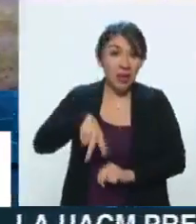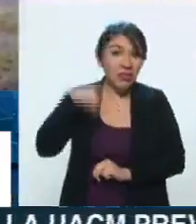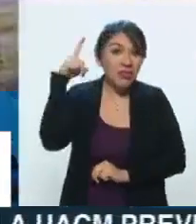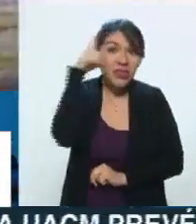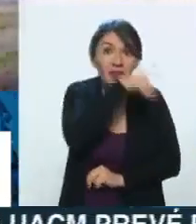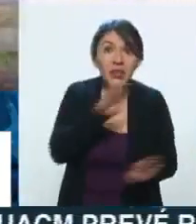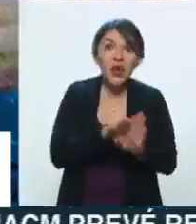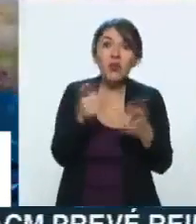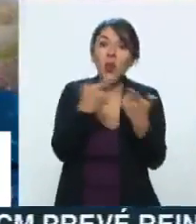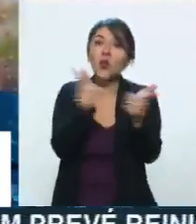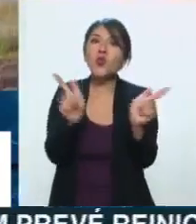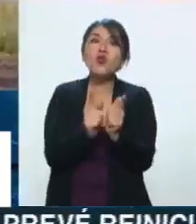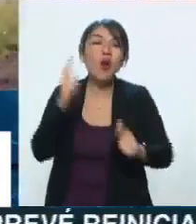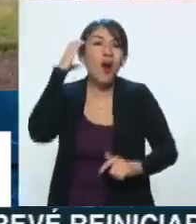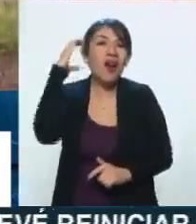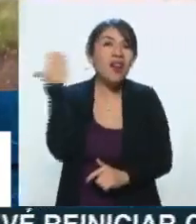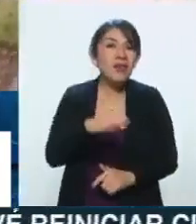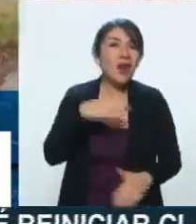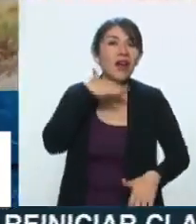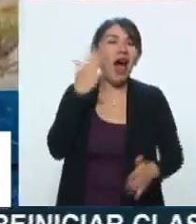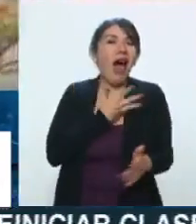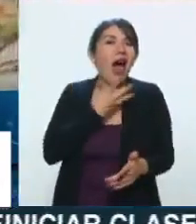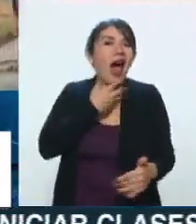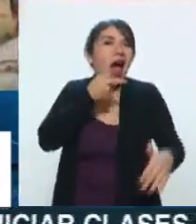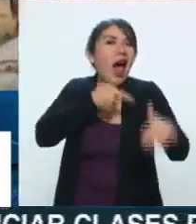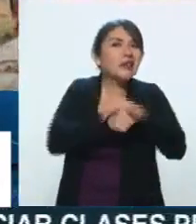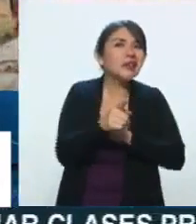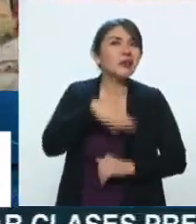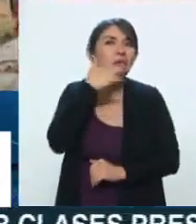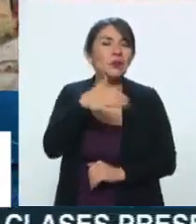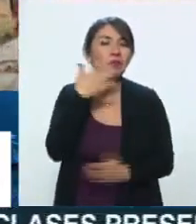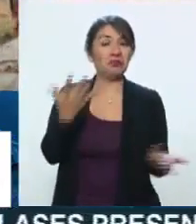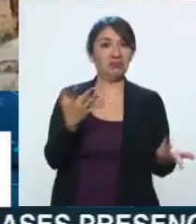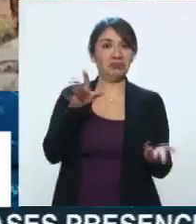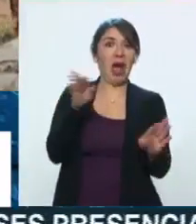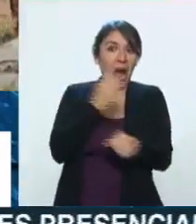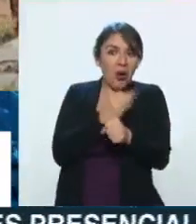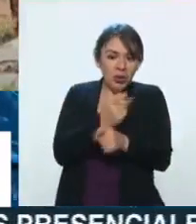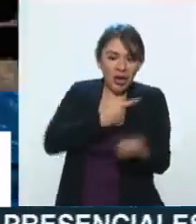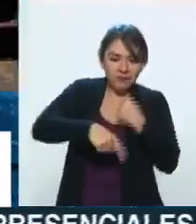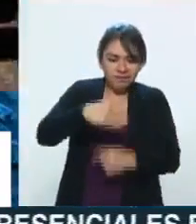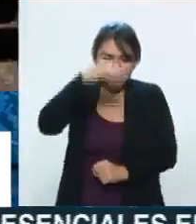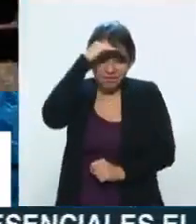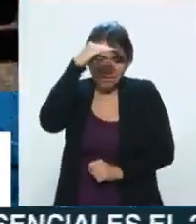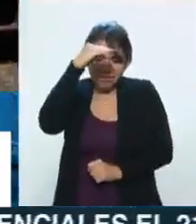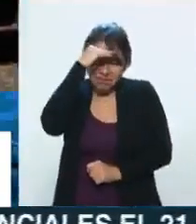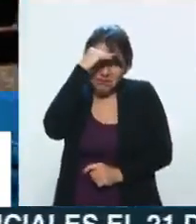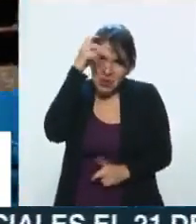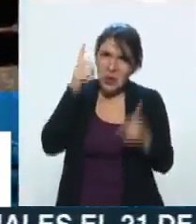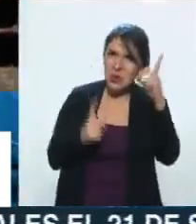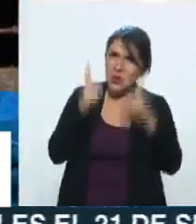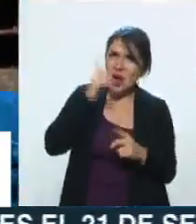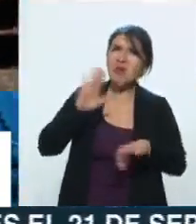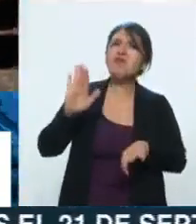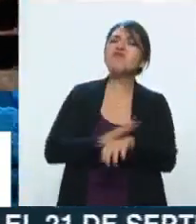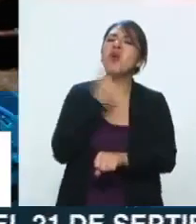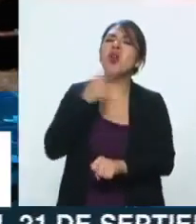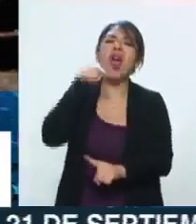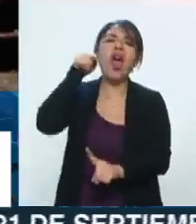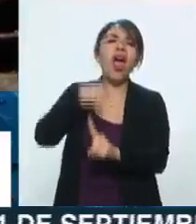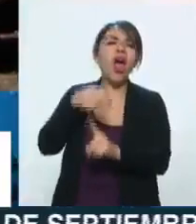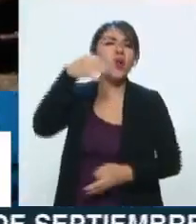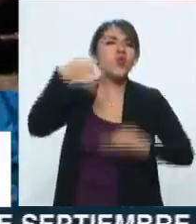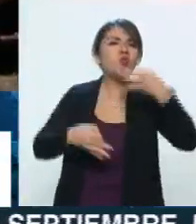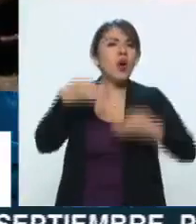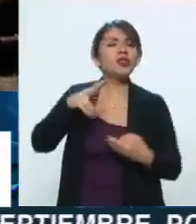estas organizaciones criminales, así que la pregunta que nos haríamos es ¿por qué el juez carecía